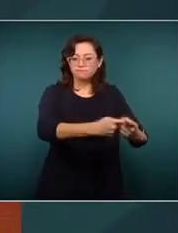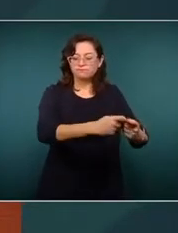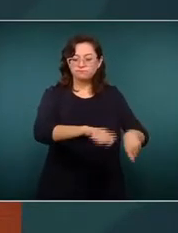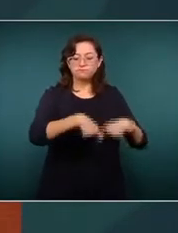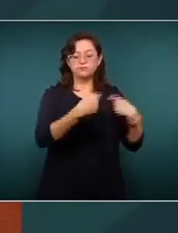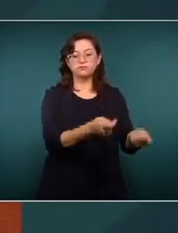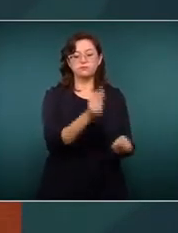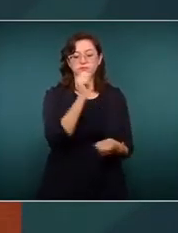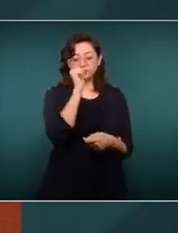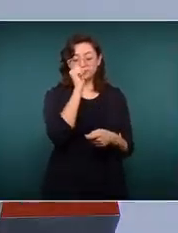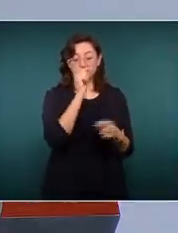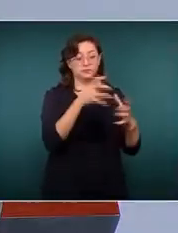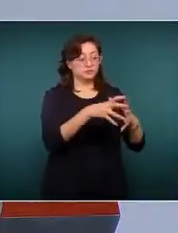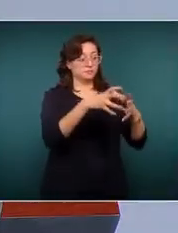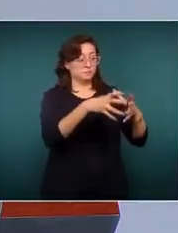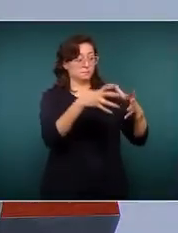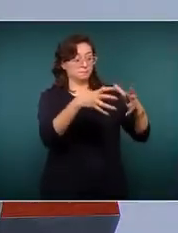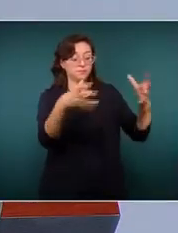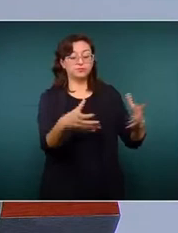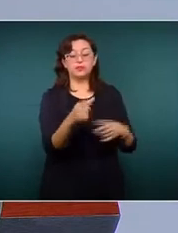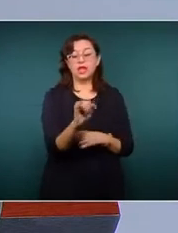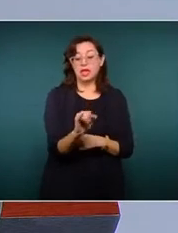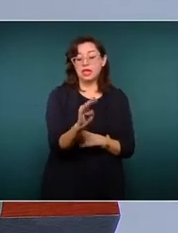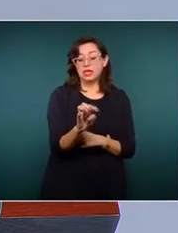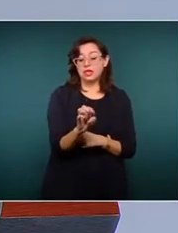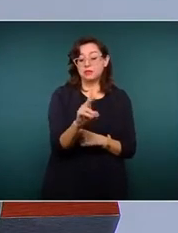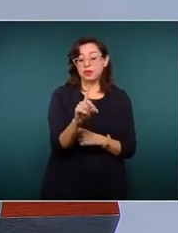Entonces crecieron mucho. Esta empresa Iberdrola